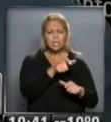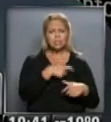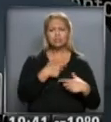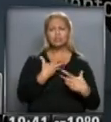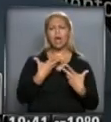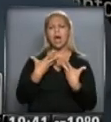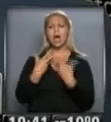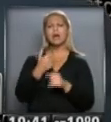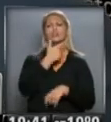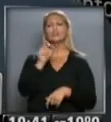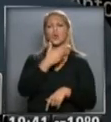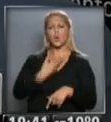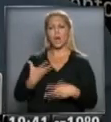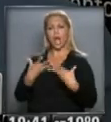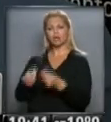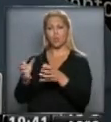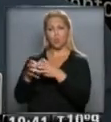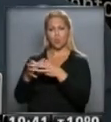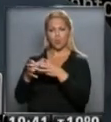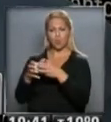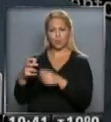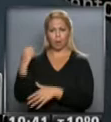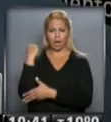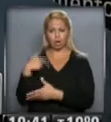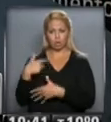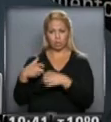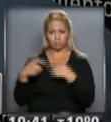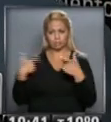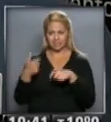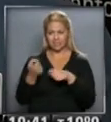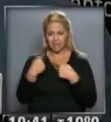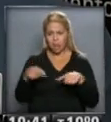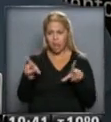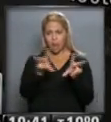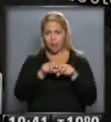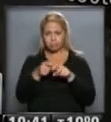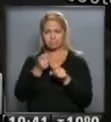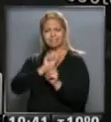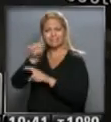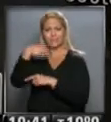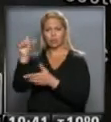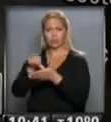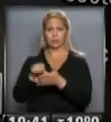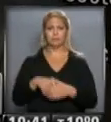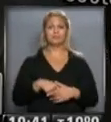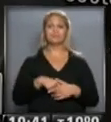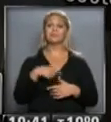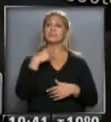grandes grupos económicos que concentran y extranjerizan la riqueza de la Argentina. Murió en la